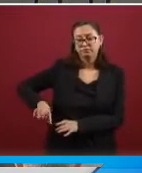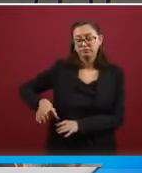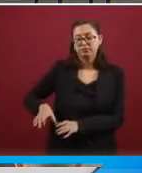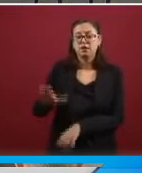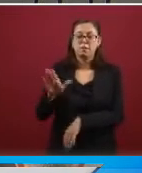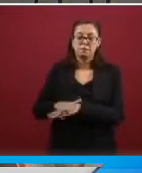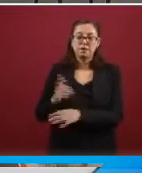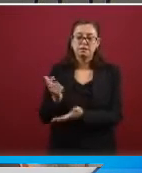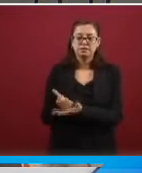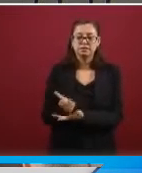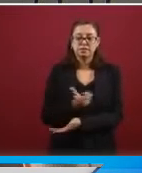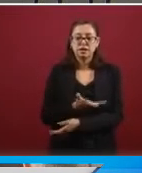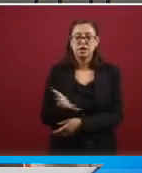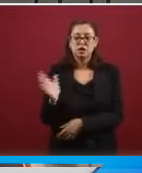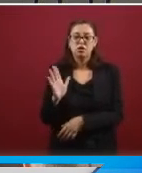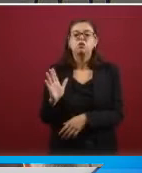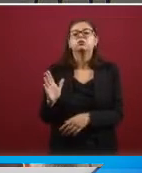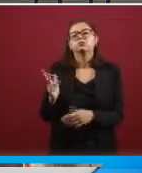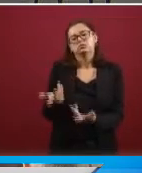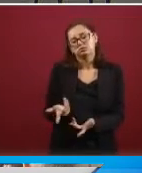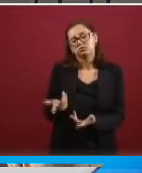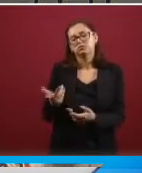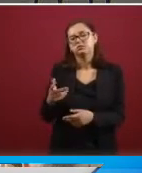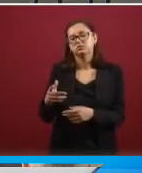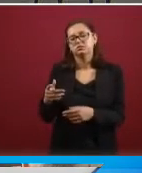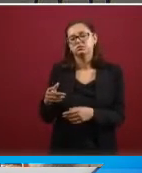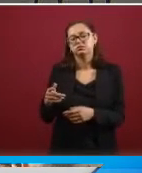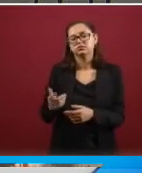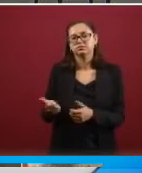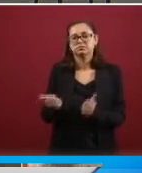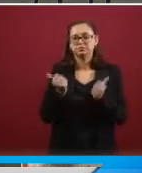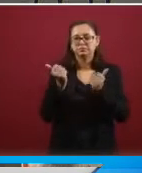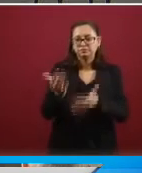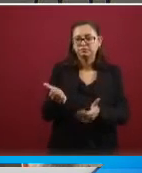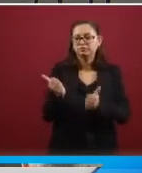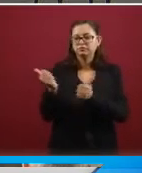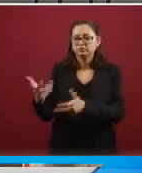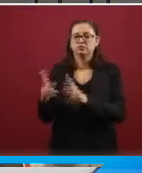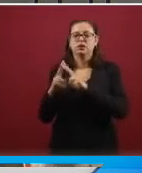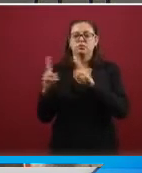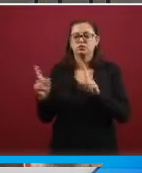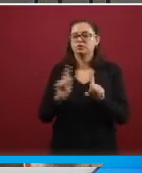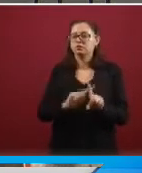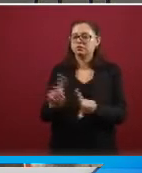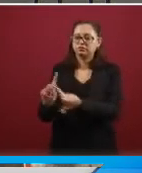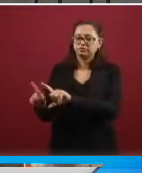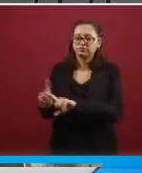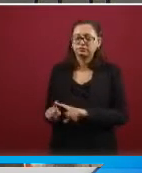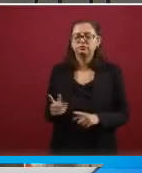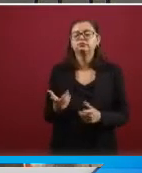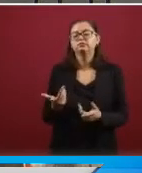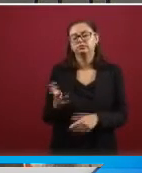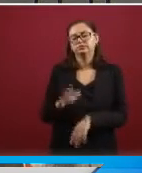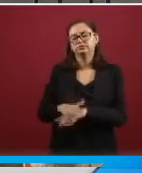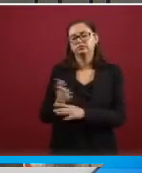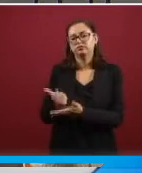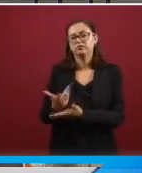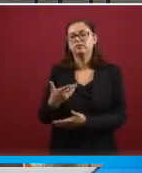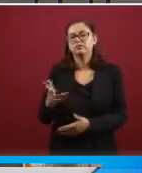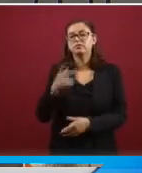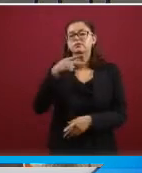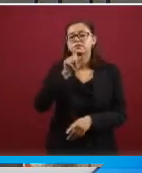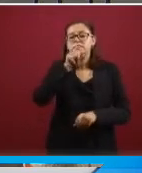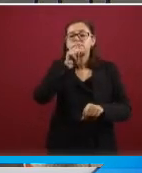de gasolina del 8 al 14 de agosto. Con precio alto, gasolina regular marca Chevron a 20.74,